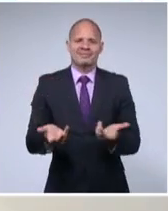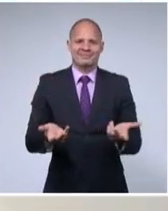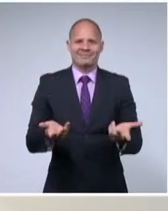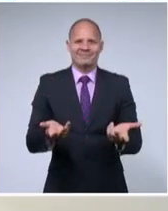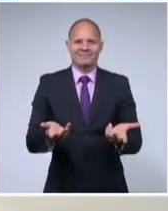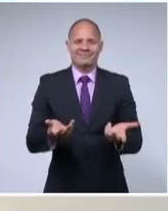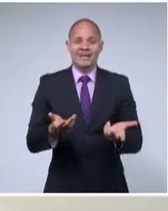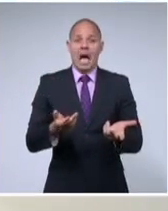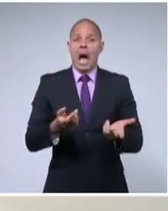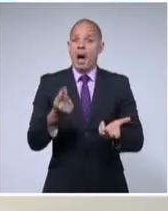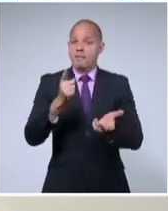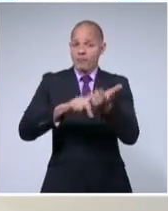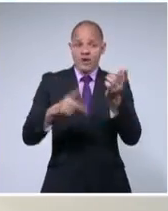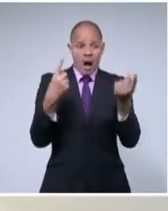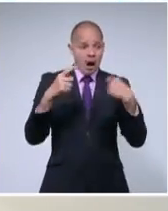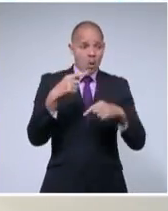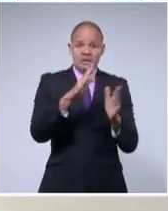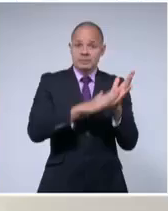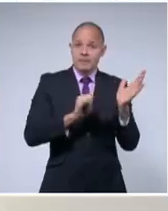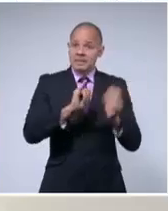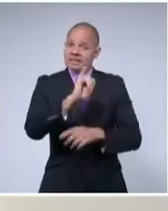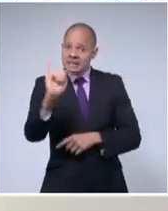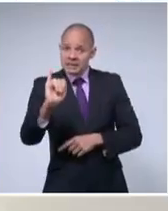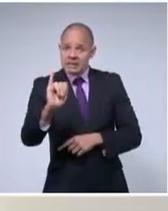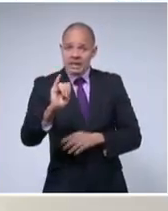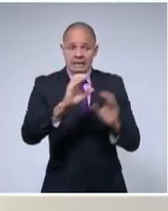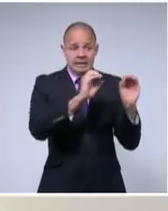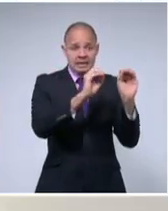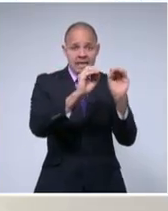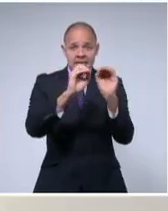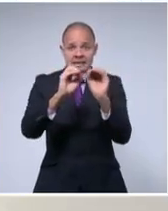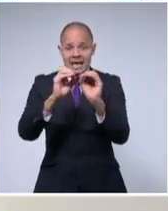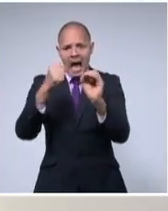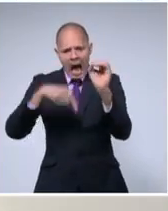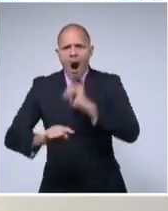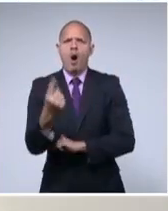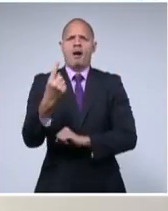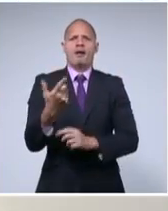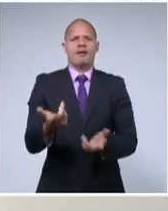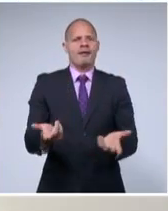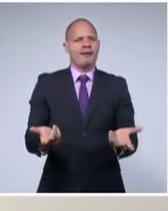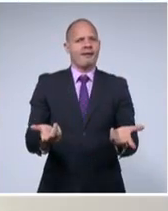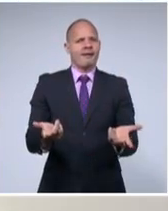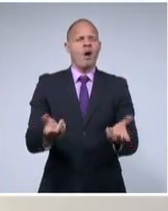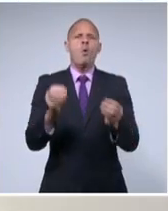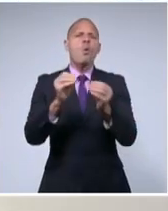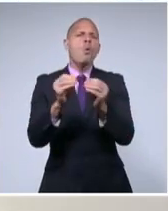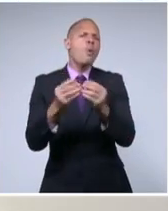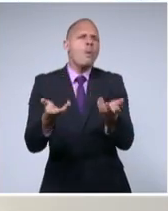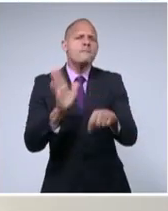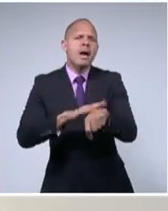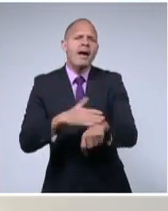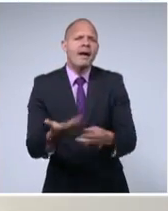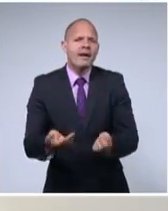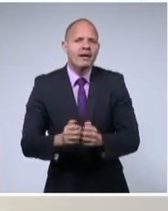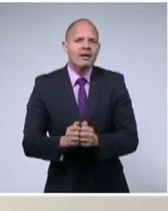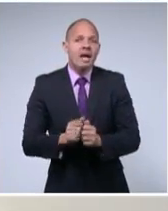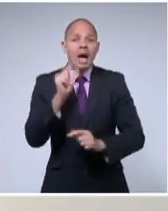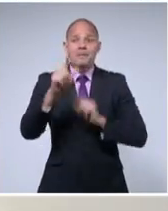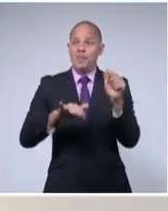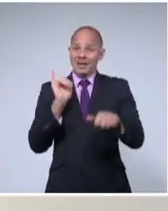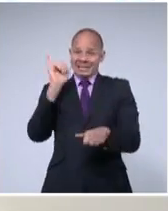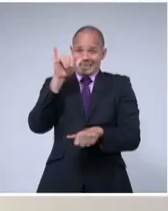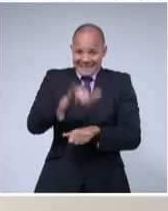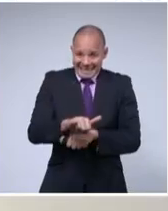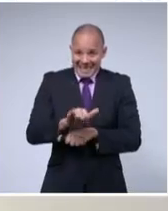6 meses estuvieron libres del virus. Y como la mala hierba, ese contagio irresponsable ha crecido y arrastrado a